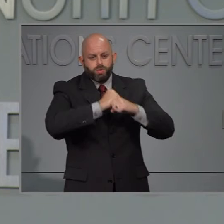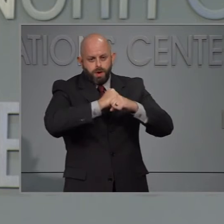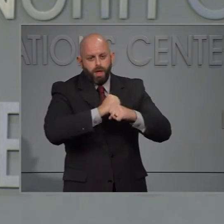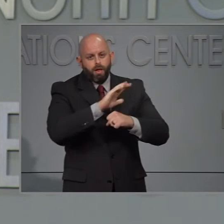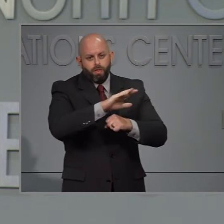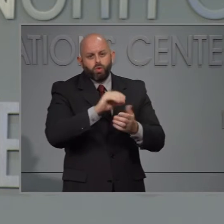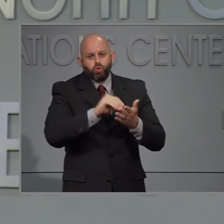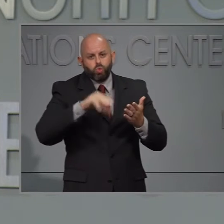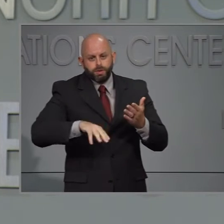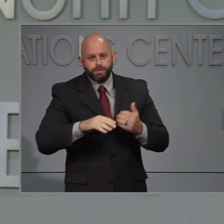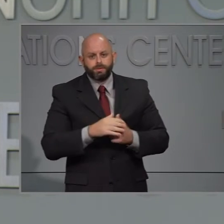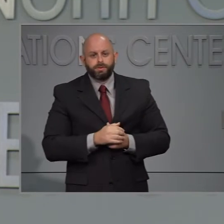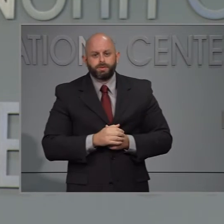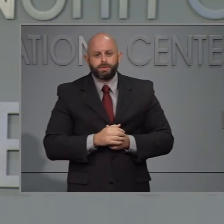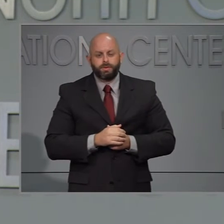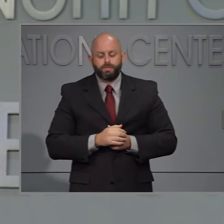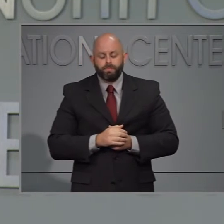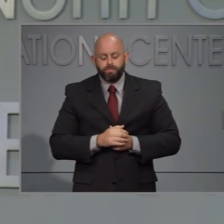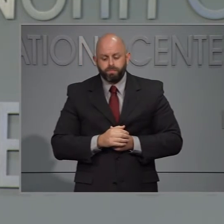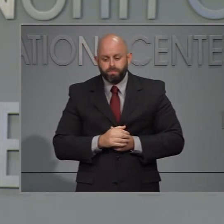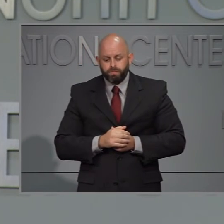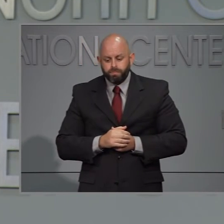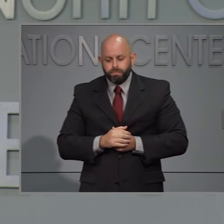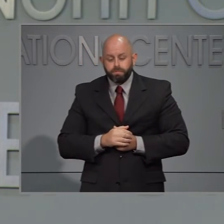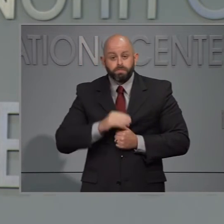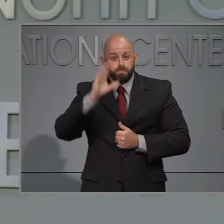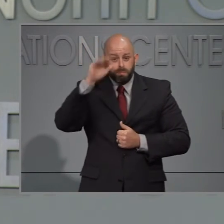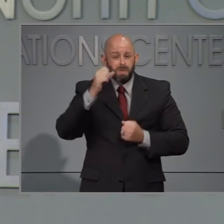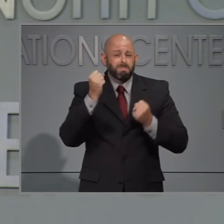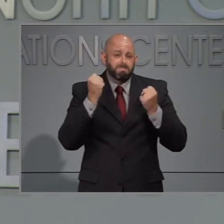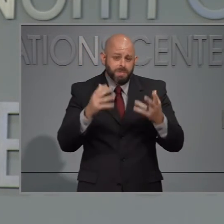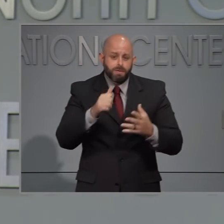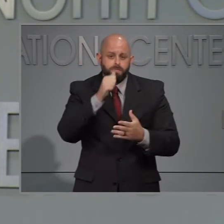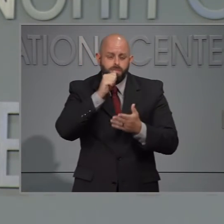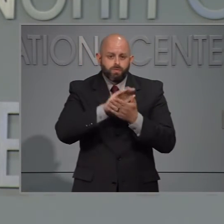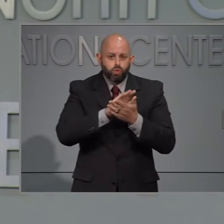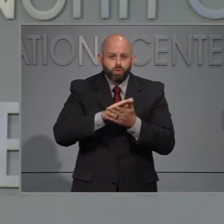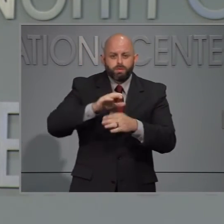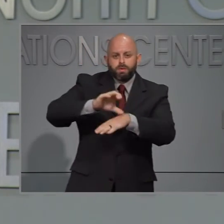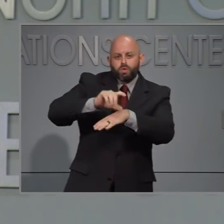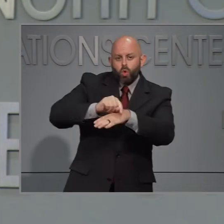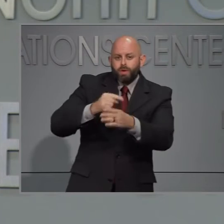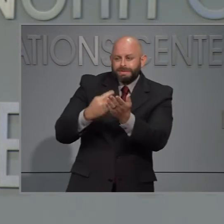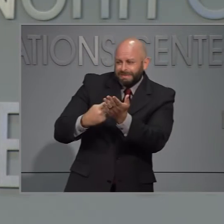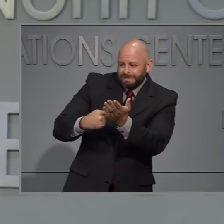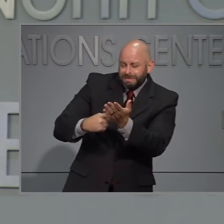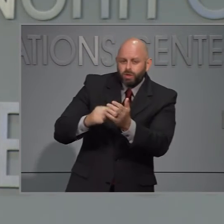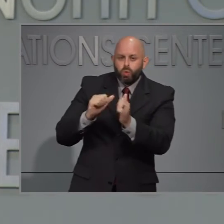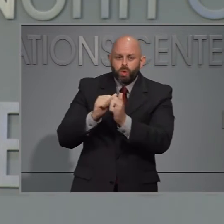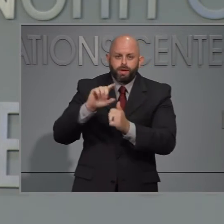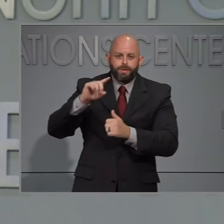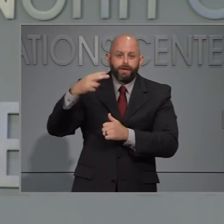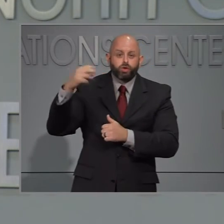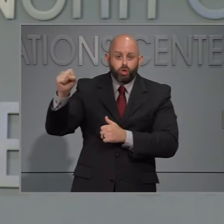hay consulta con el Departamento de Servicios Humanos y Salud. Doctora Cohen, ¿desea comentar sobre eso?